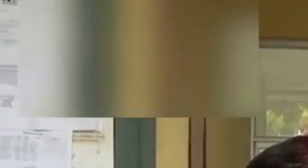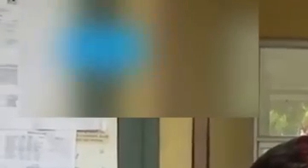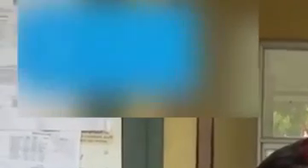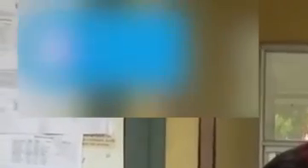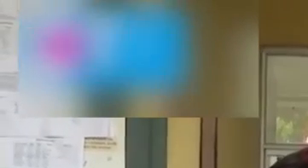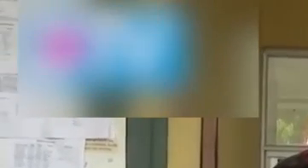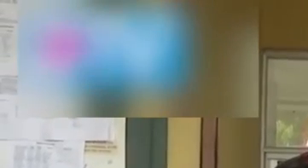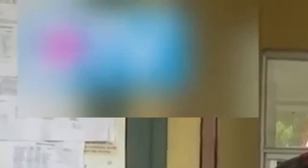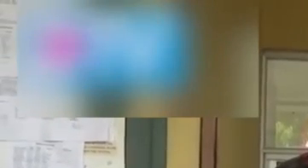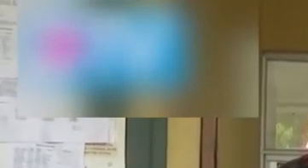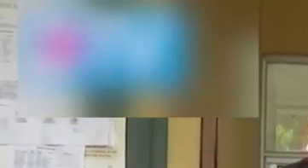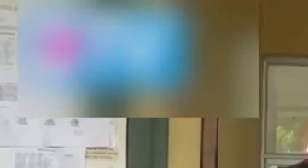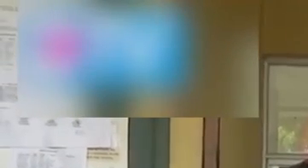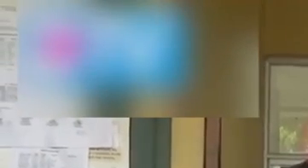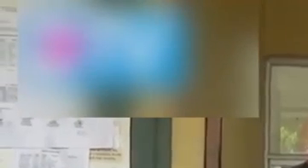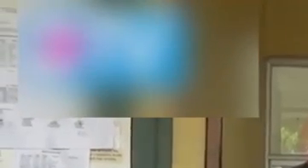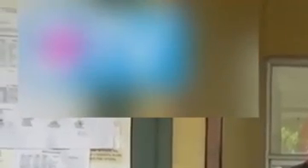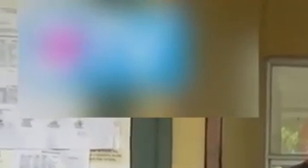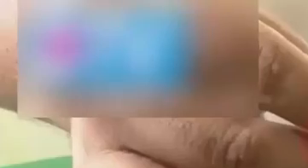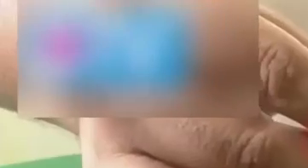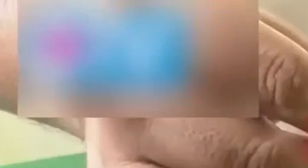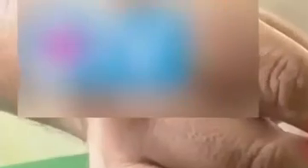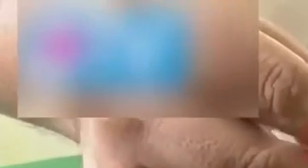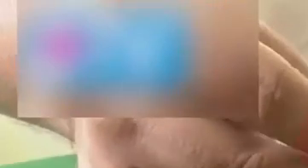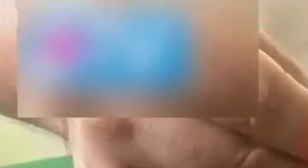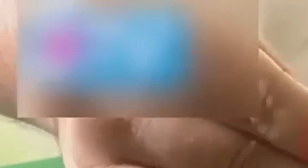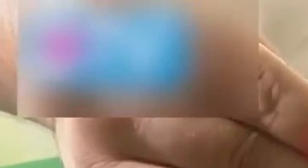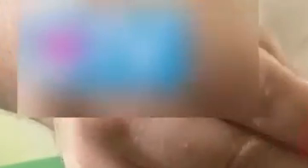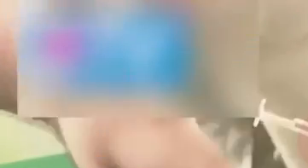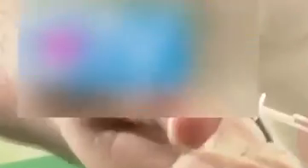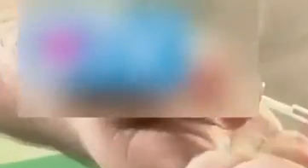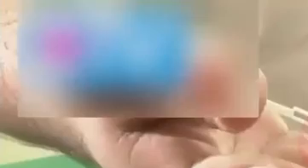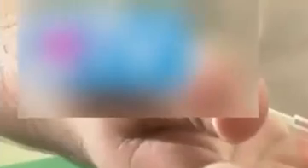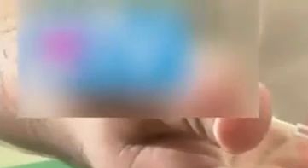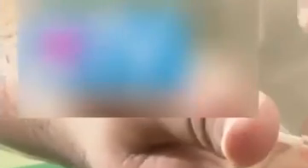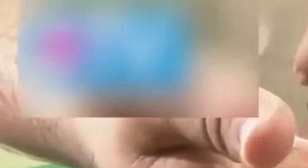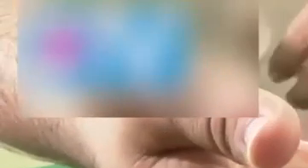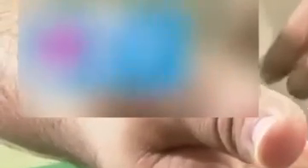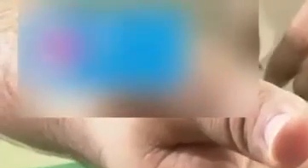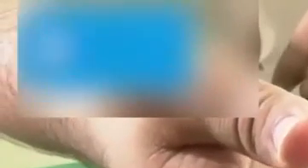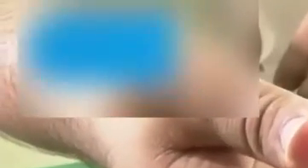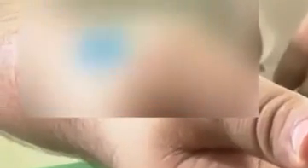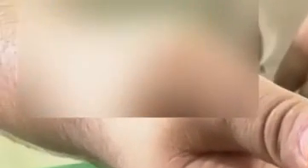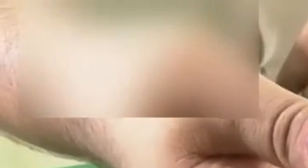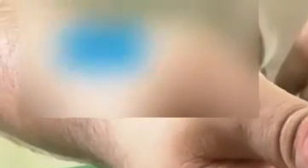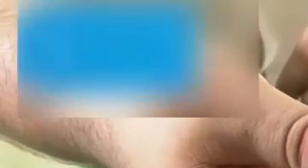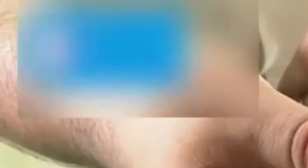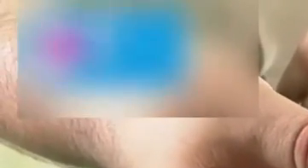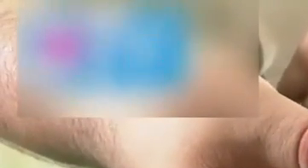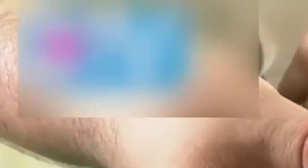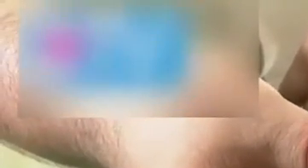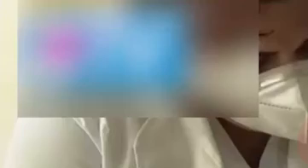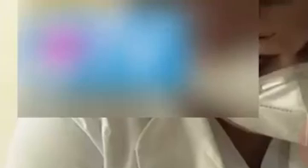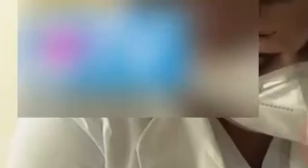medicina natural, en la casa materna, y en Huihuilí, en el centro de salud de Huihuilí a las 7 de la